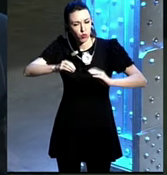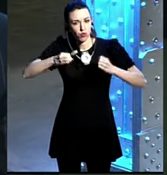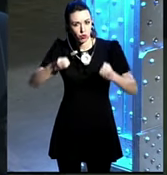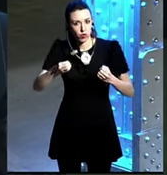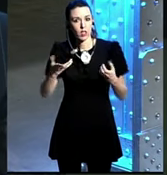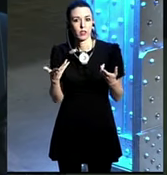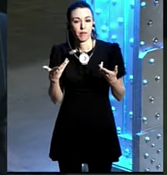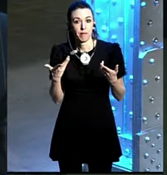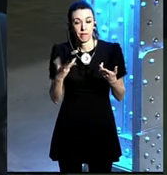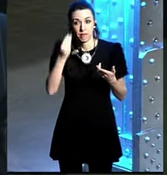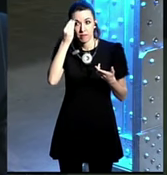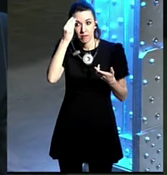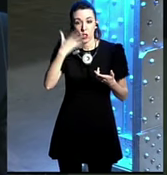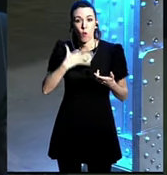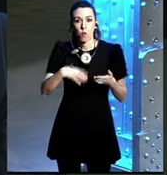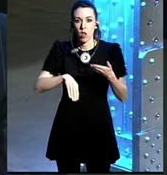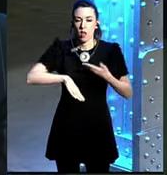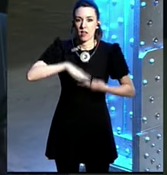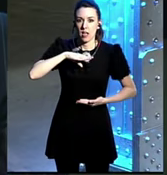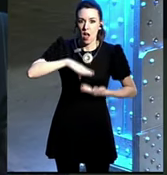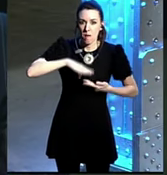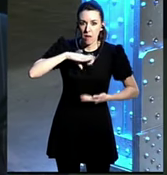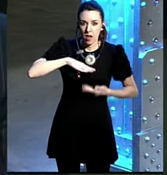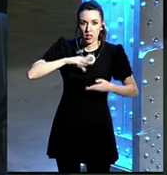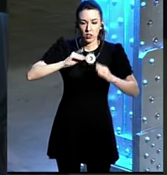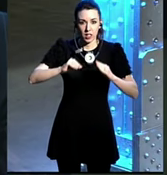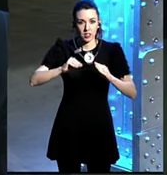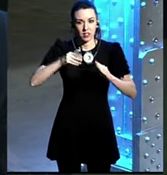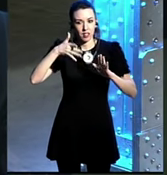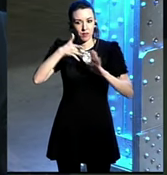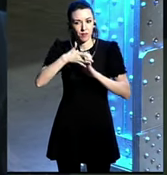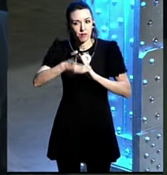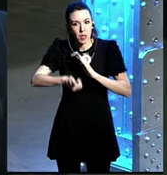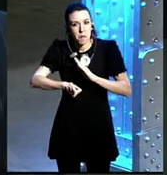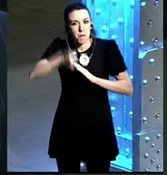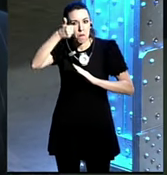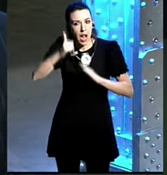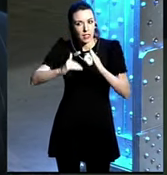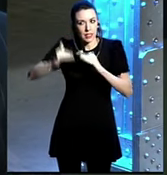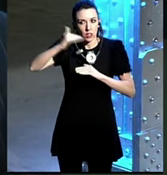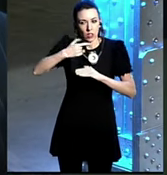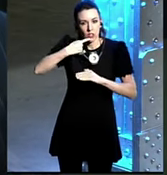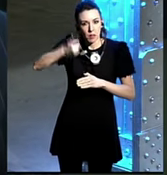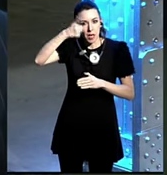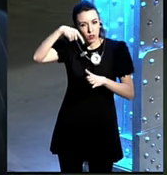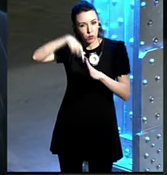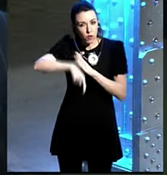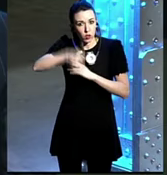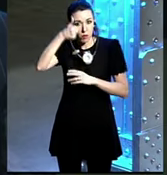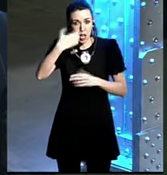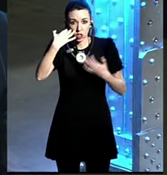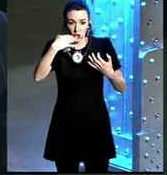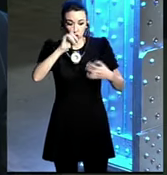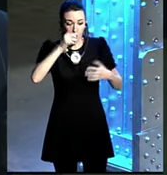que ese sentido de ser capaces de referirse a algo más alto, más complejo y más profundo que